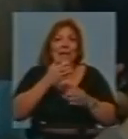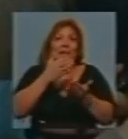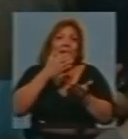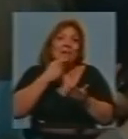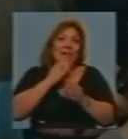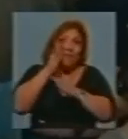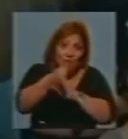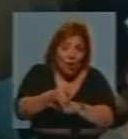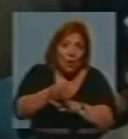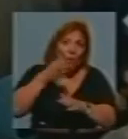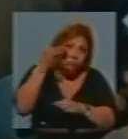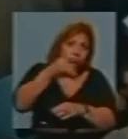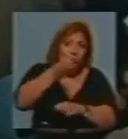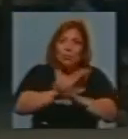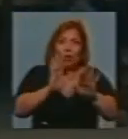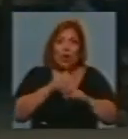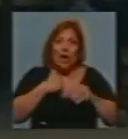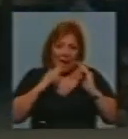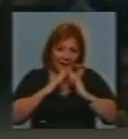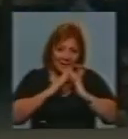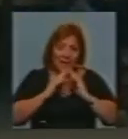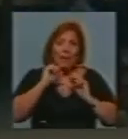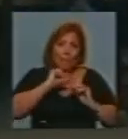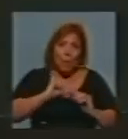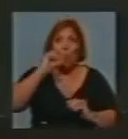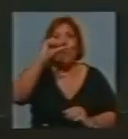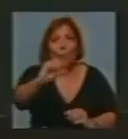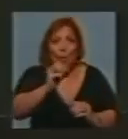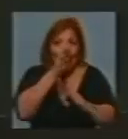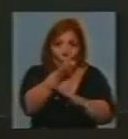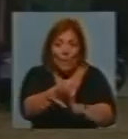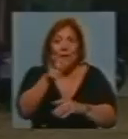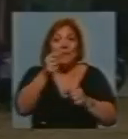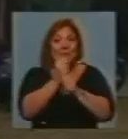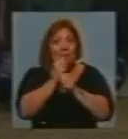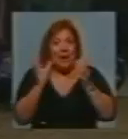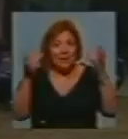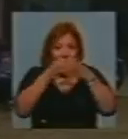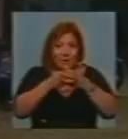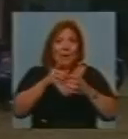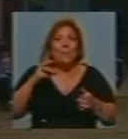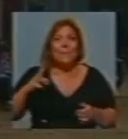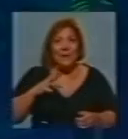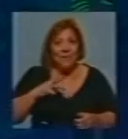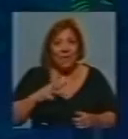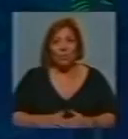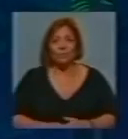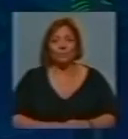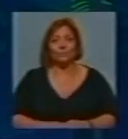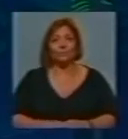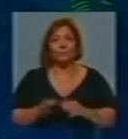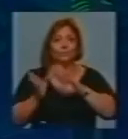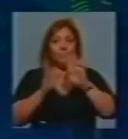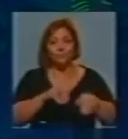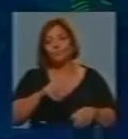semipresencial, poder abordarlos y que llegue a la globalidad. Se trata de trabajar entre todas las instituciones del Estado y el sector privado.